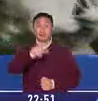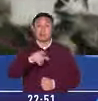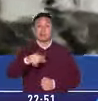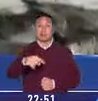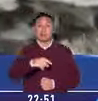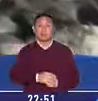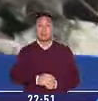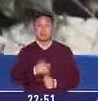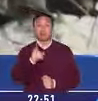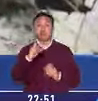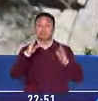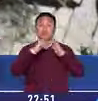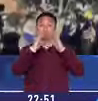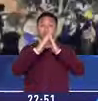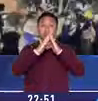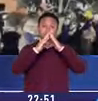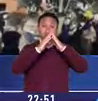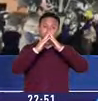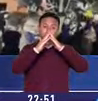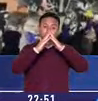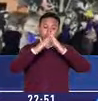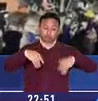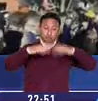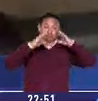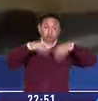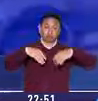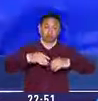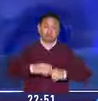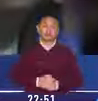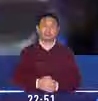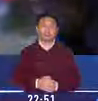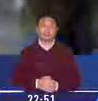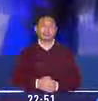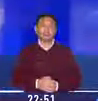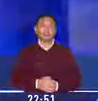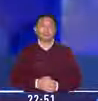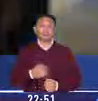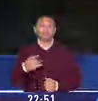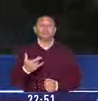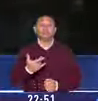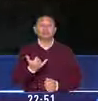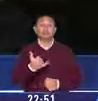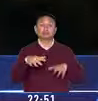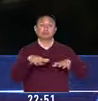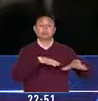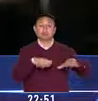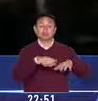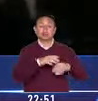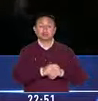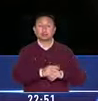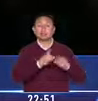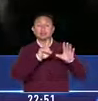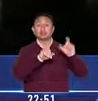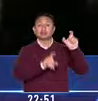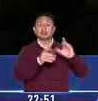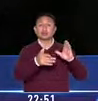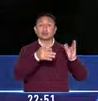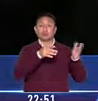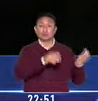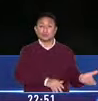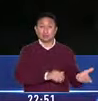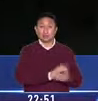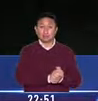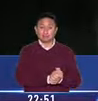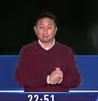de los pocos edificios que se encontraban en pie. Estos sismos han dejado otras 6 personas fallecidas